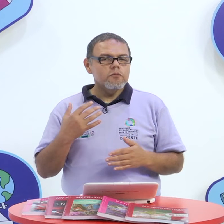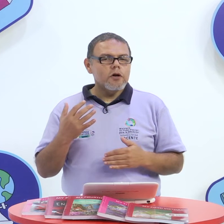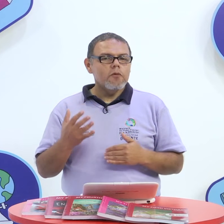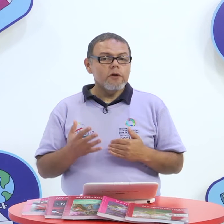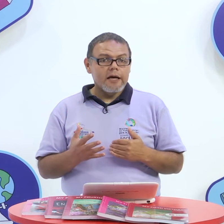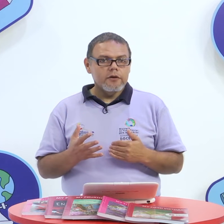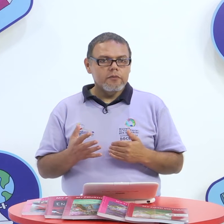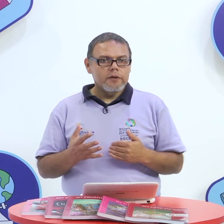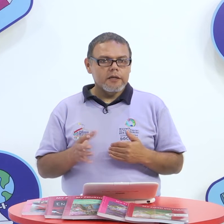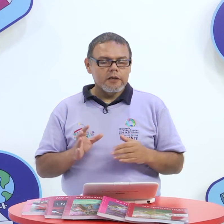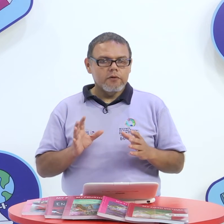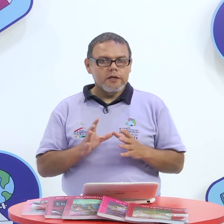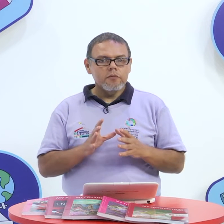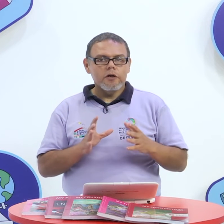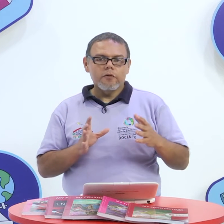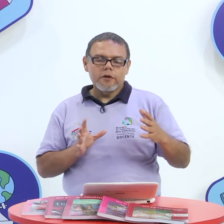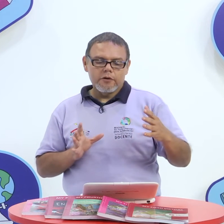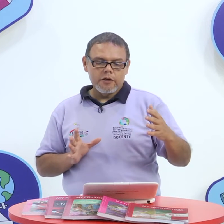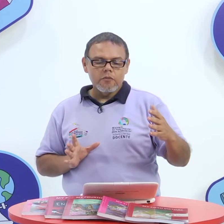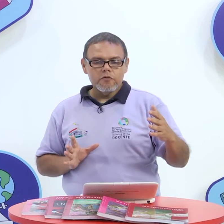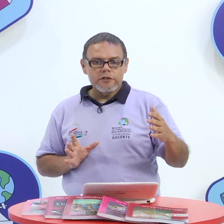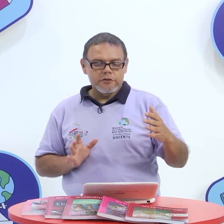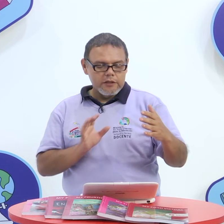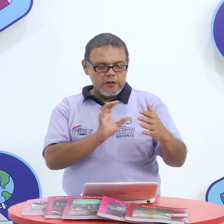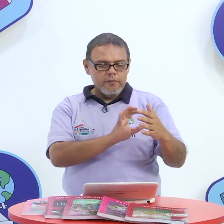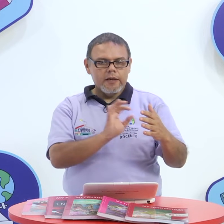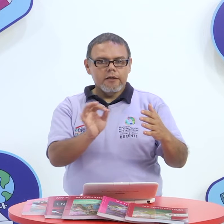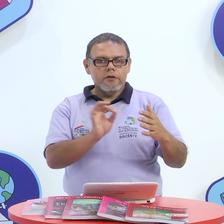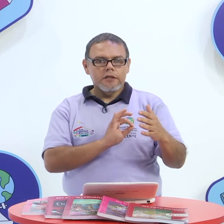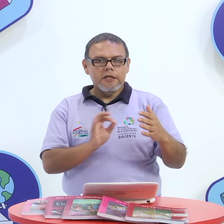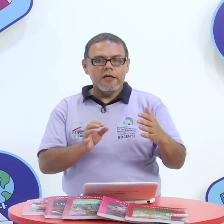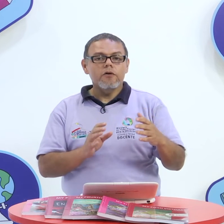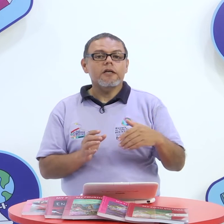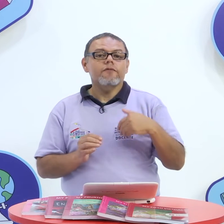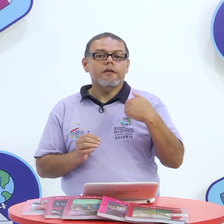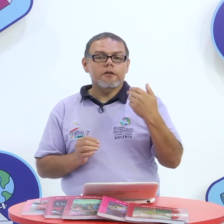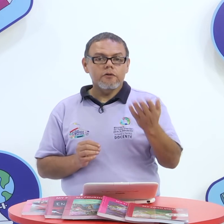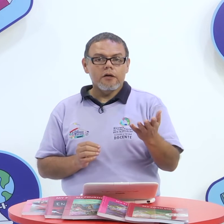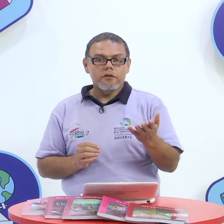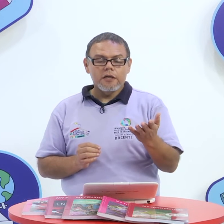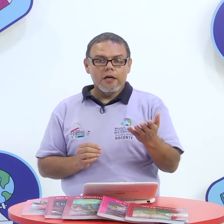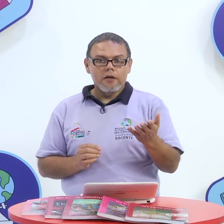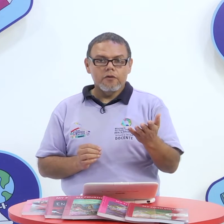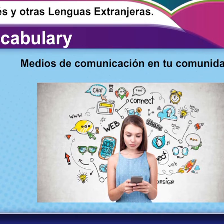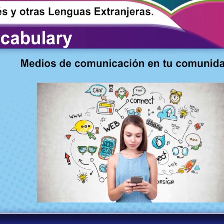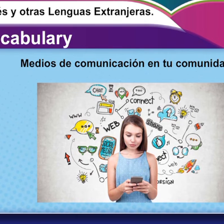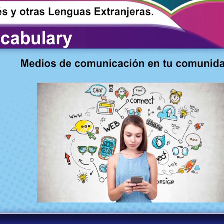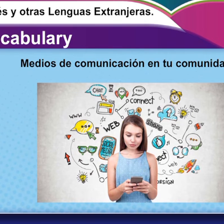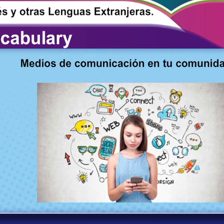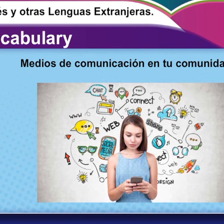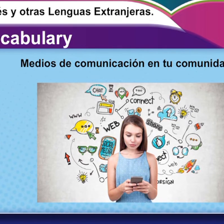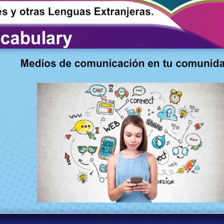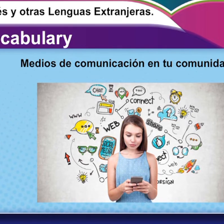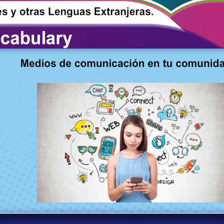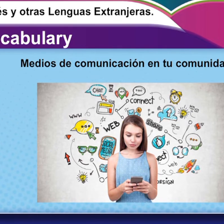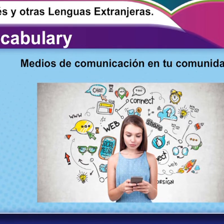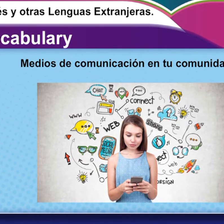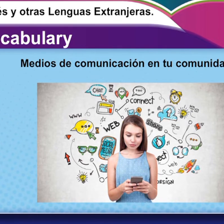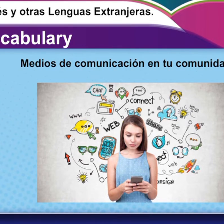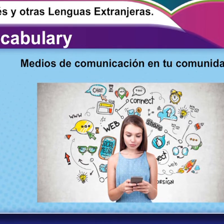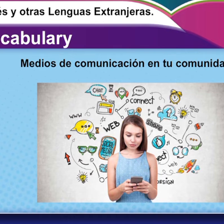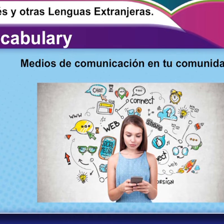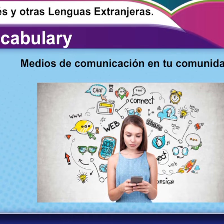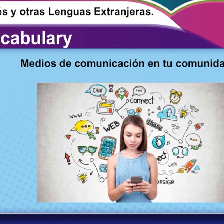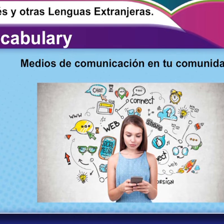un vocabulario, ¿verdad? Recuerden que un vocabulario es como un diccionario de palabras donde tengo refiriéndonos a los medios de comunicación,